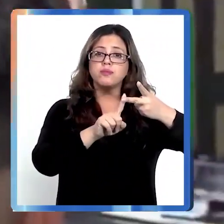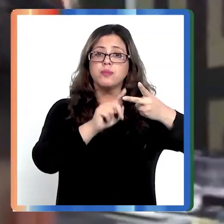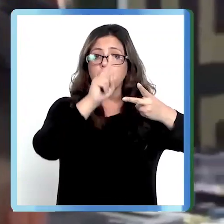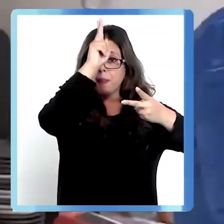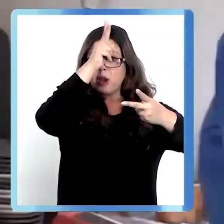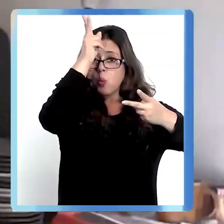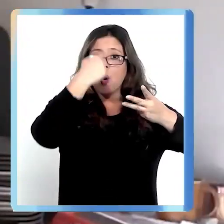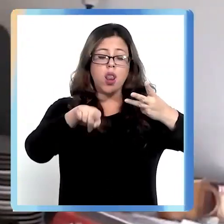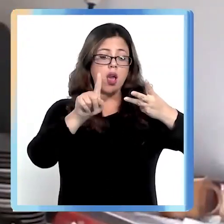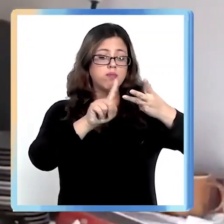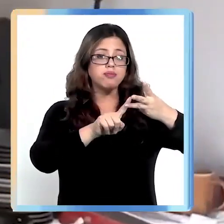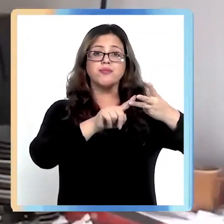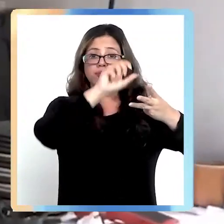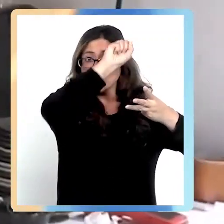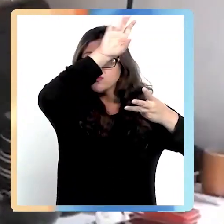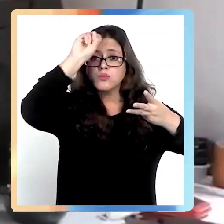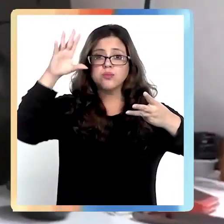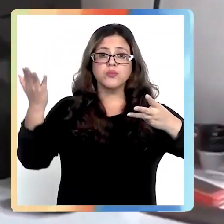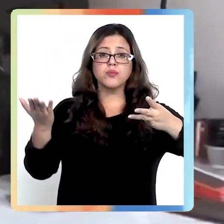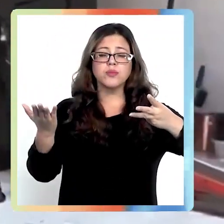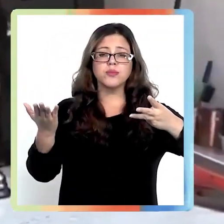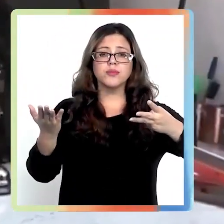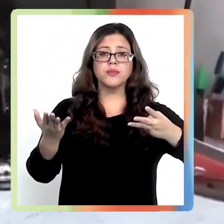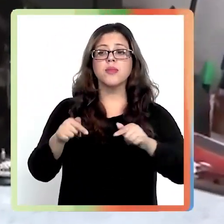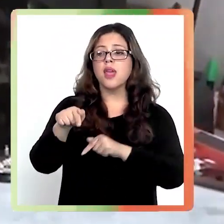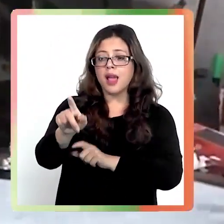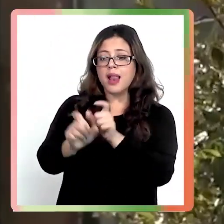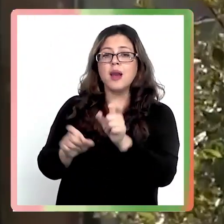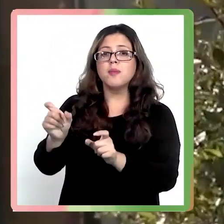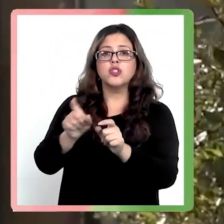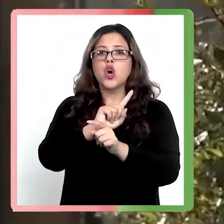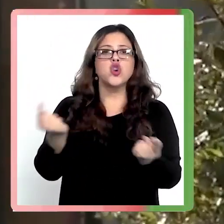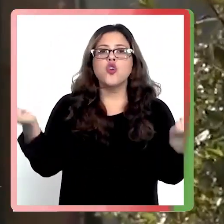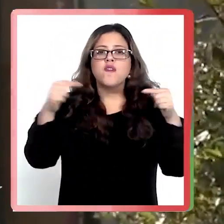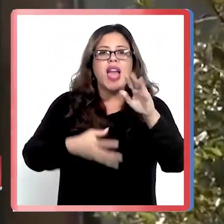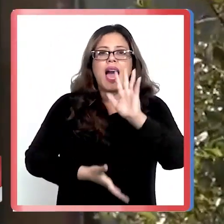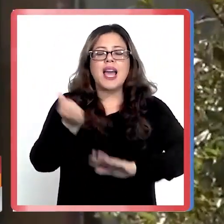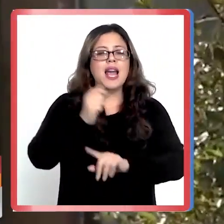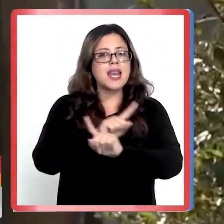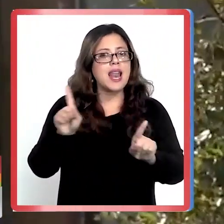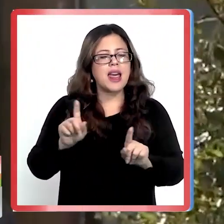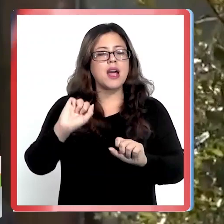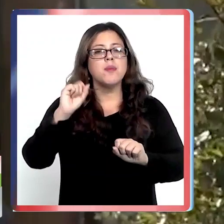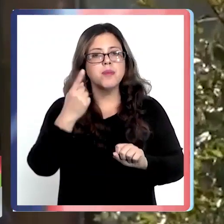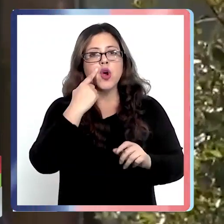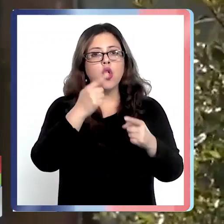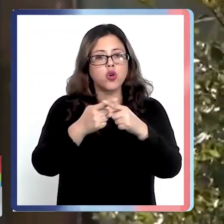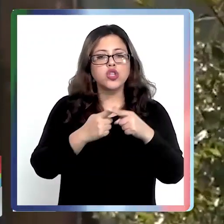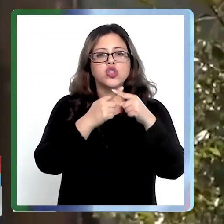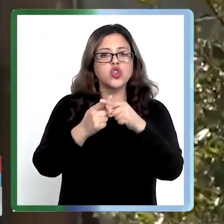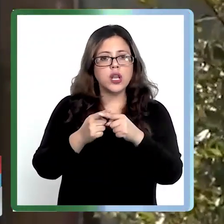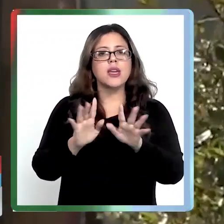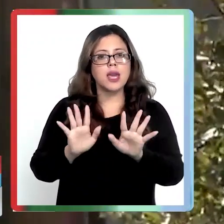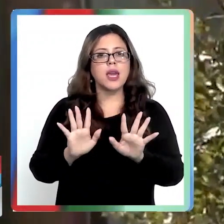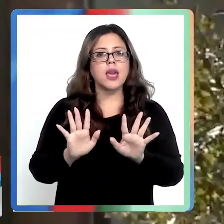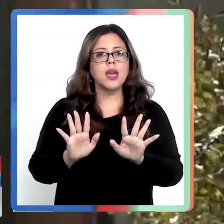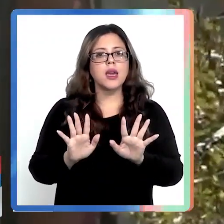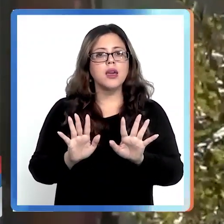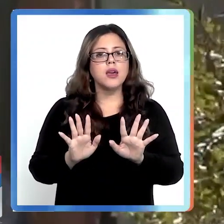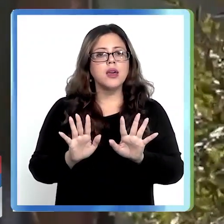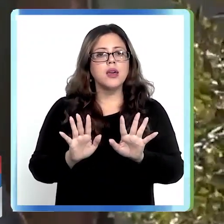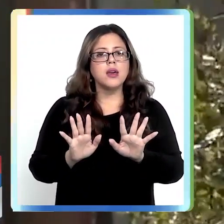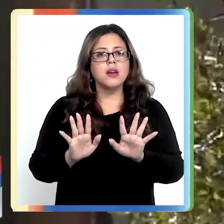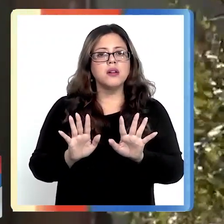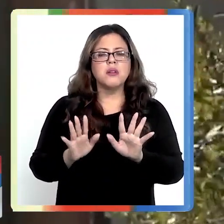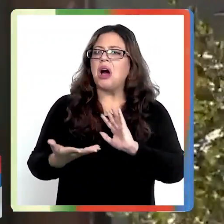la comunidad peruana y colombiana. Esa gente no viene a quitar nada. Lo primero, una sociedad muy conservadora como la chilena,